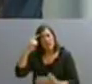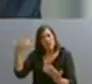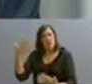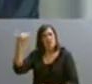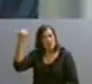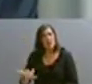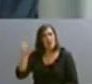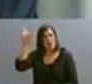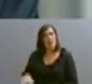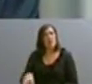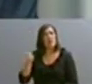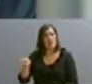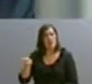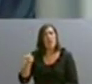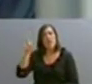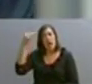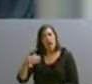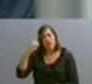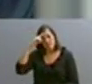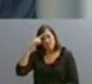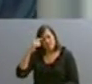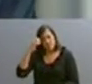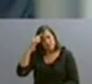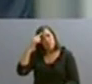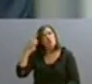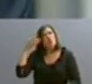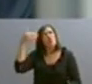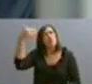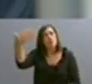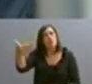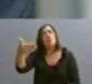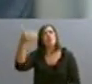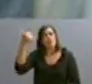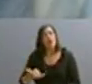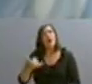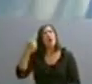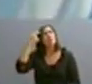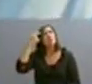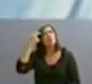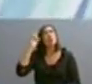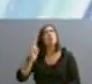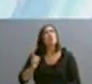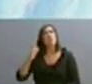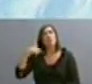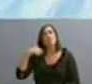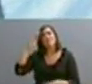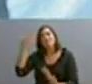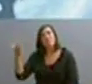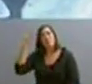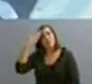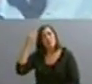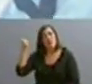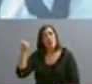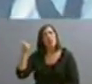capacidad y una convicción en el futuro basado precisamente en su memoria, que